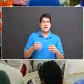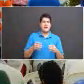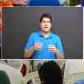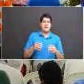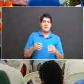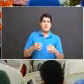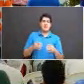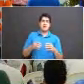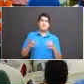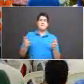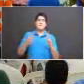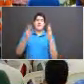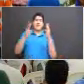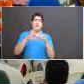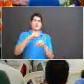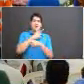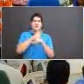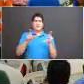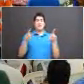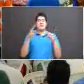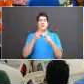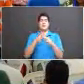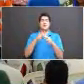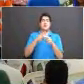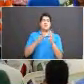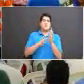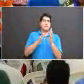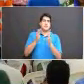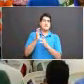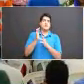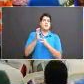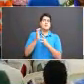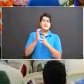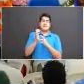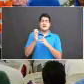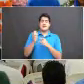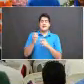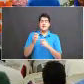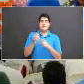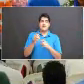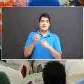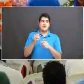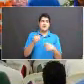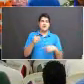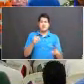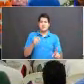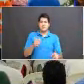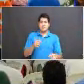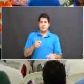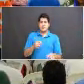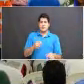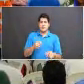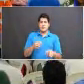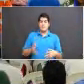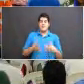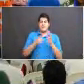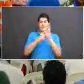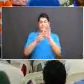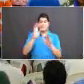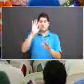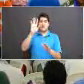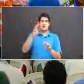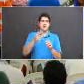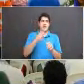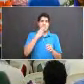liberación en el nombre de Jesús. Presentamos delante de ti a los niños, Señor, a